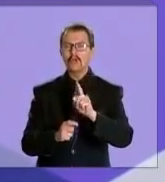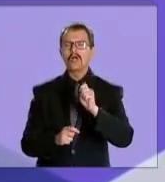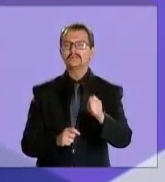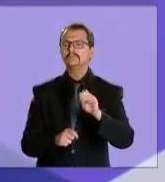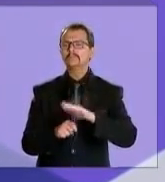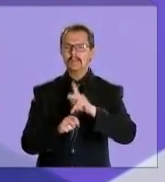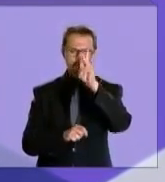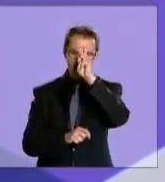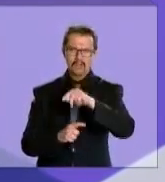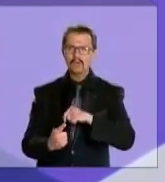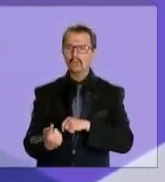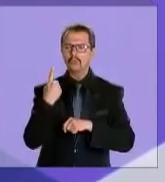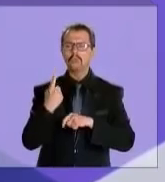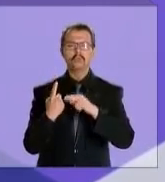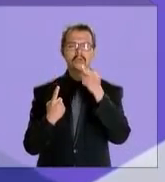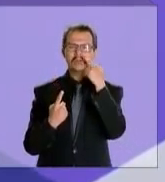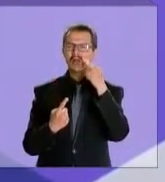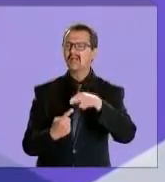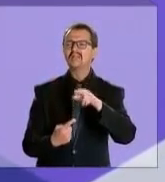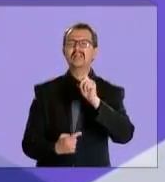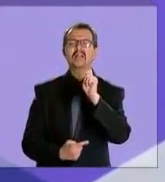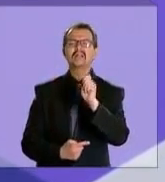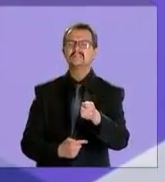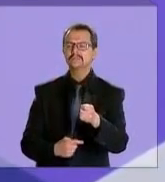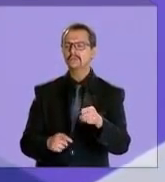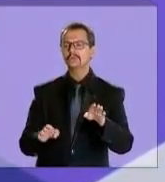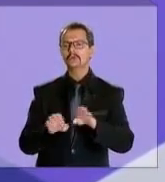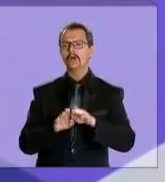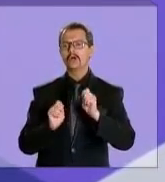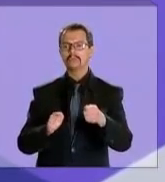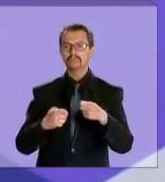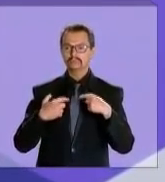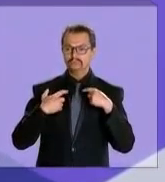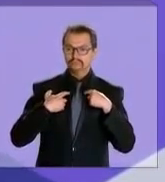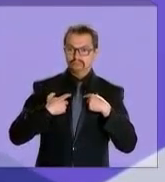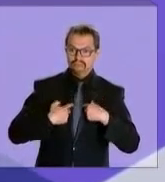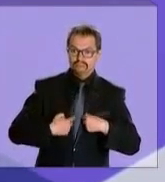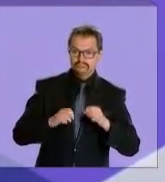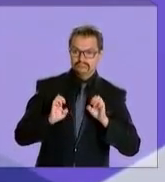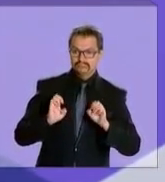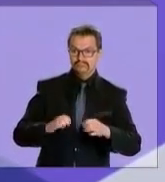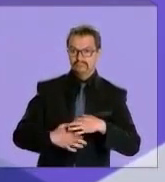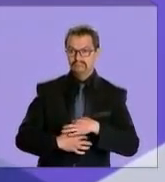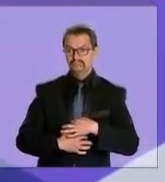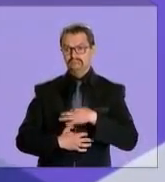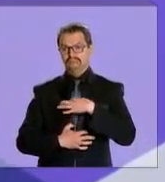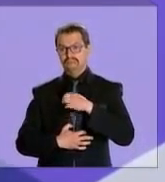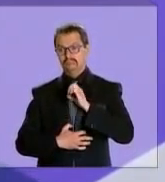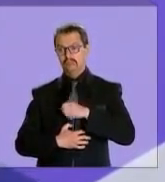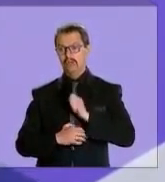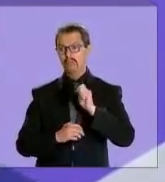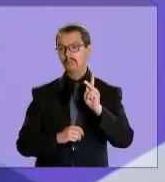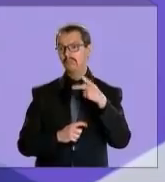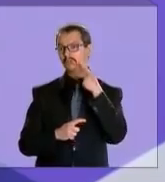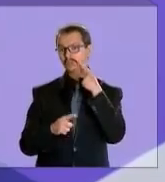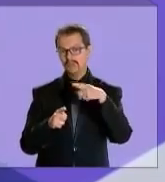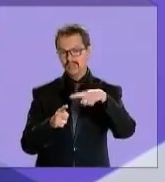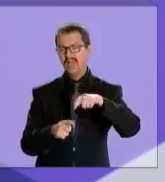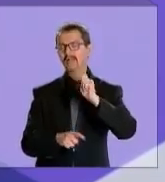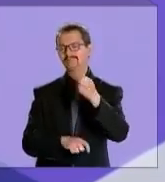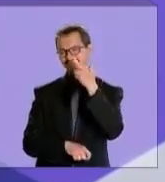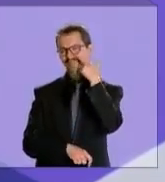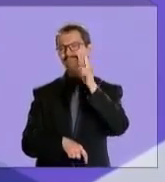político corrupto esa es la peor plaga que afecta a nuestro país y la vamos a acabar